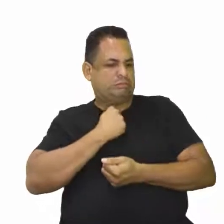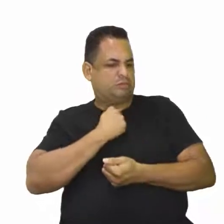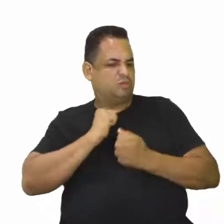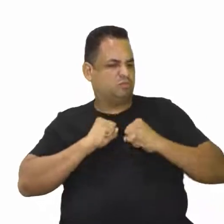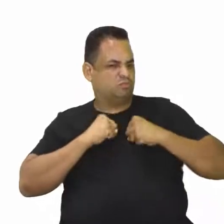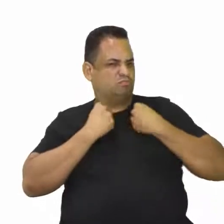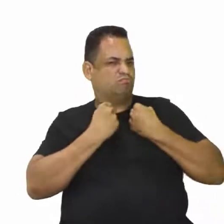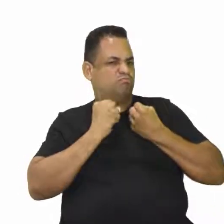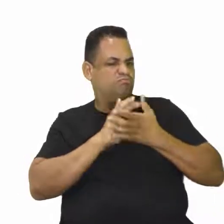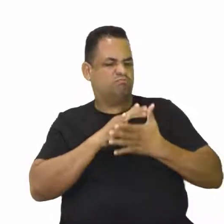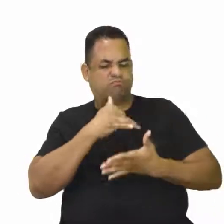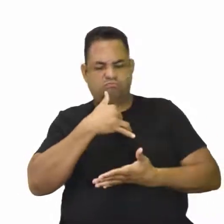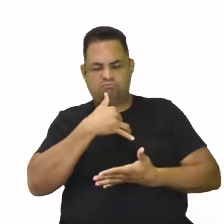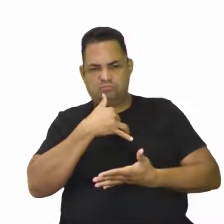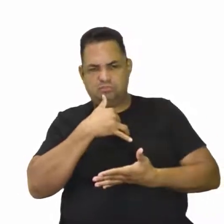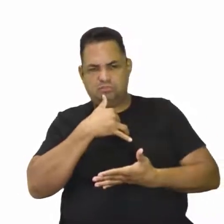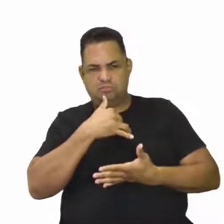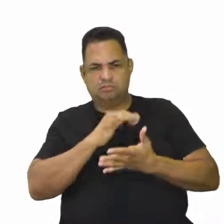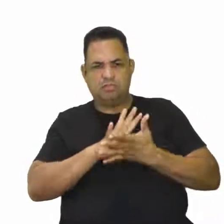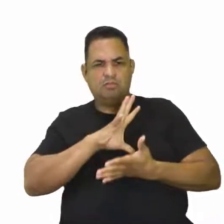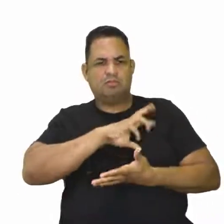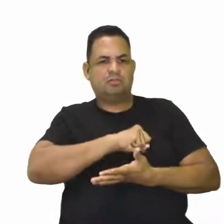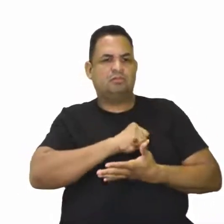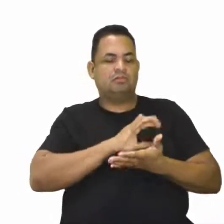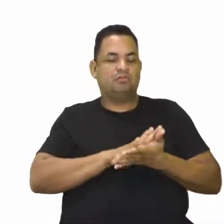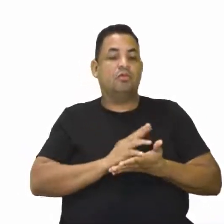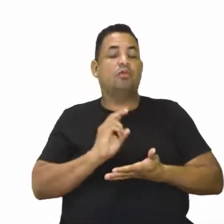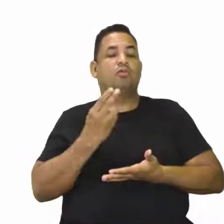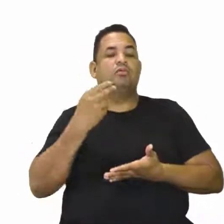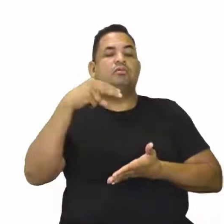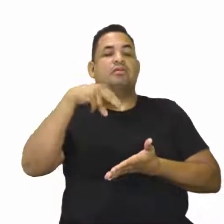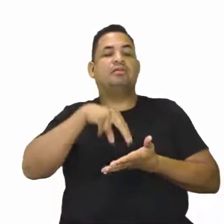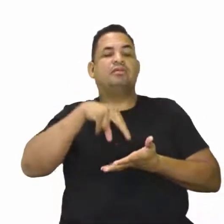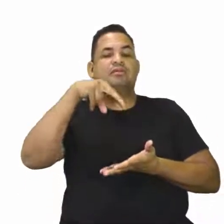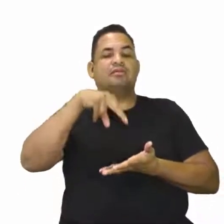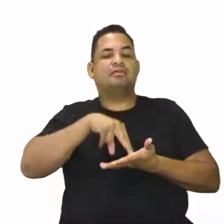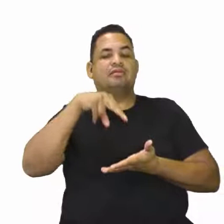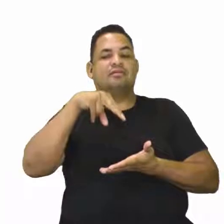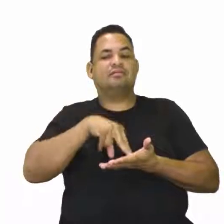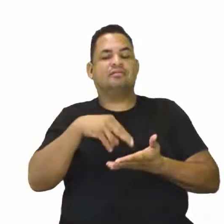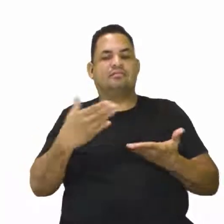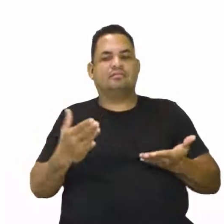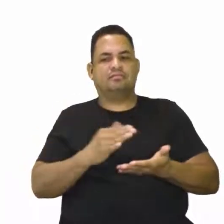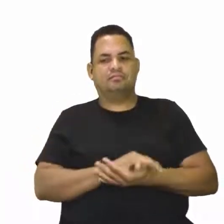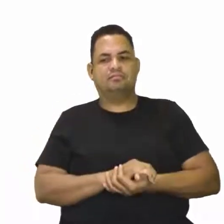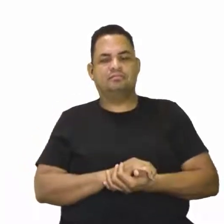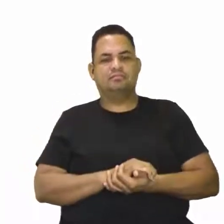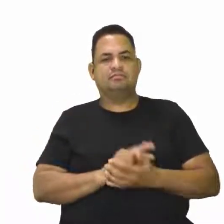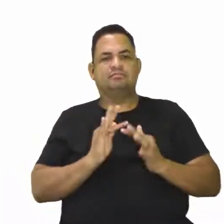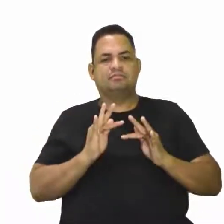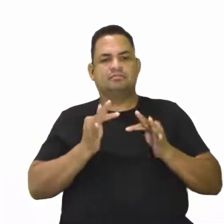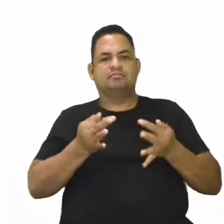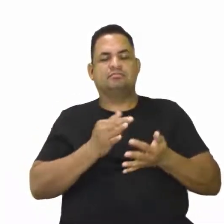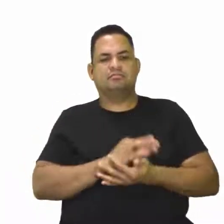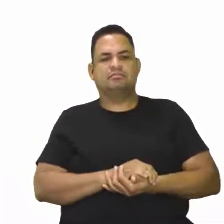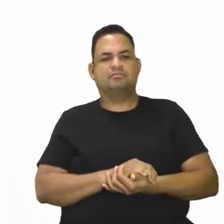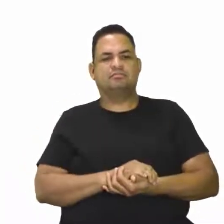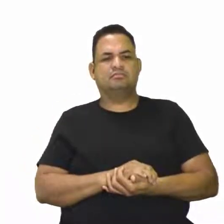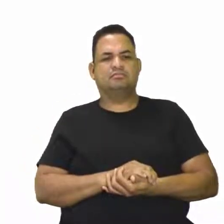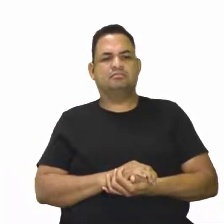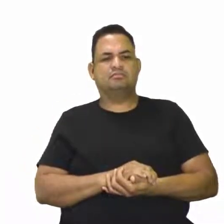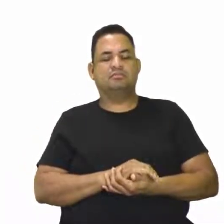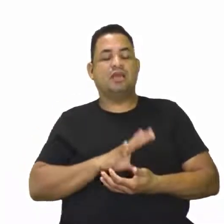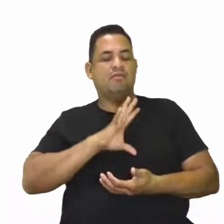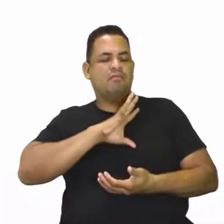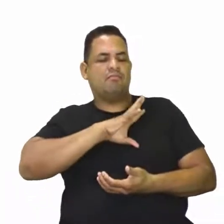À tristeza? Ao amor? Ou à alegria? Lá no finalzinho ele diz, né?